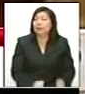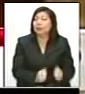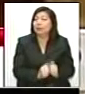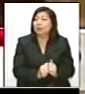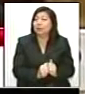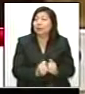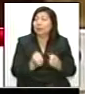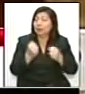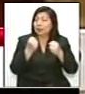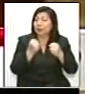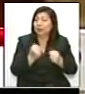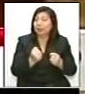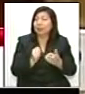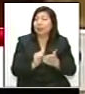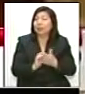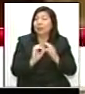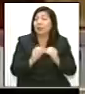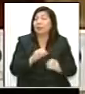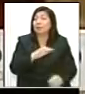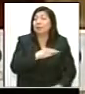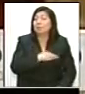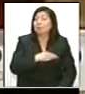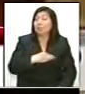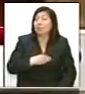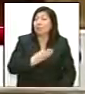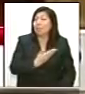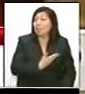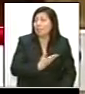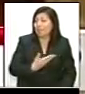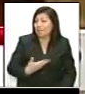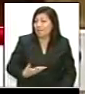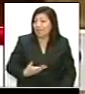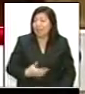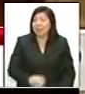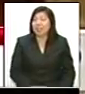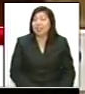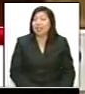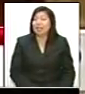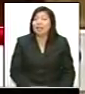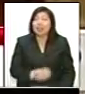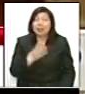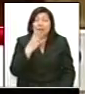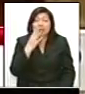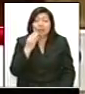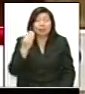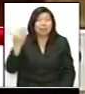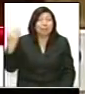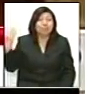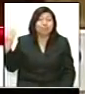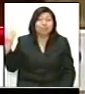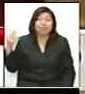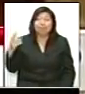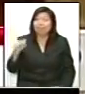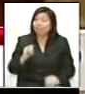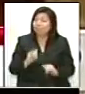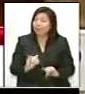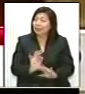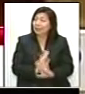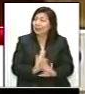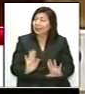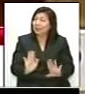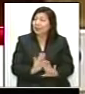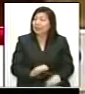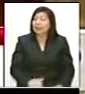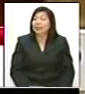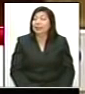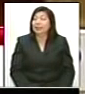el empoderamiento que le está dando el Ministerio y el Gobierno. Las experiencias pasadas, que no nos detengan. Yo creo